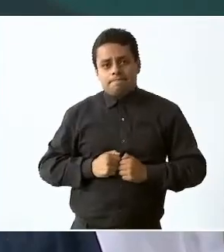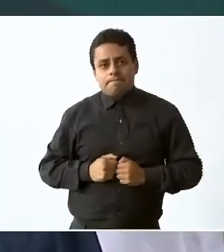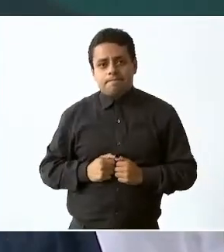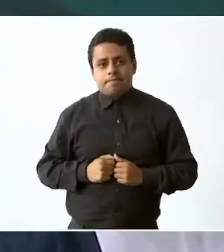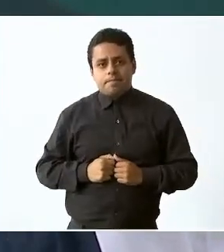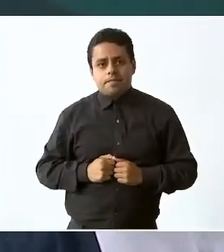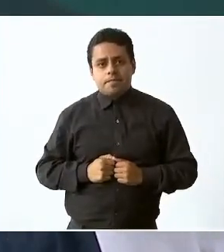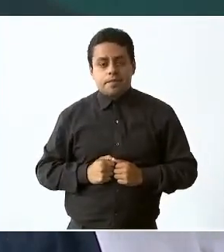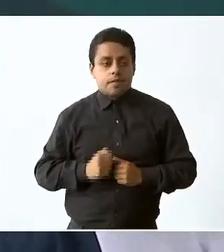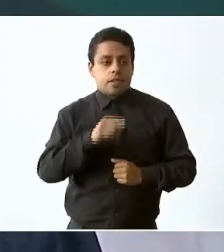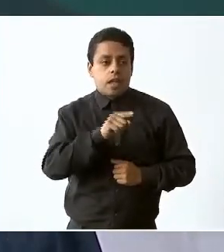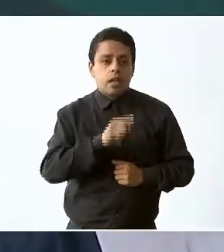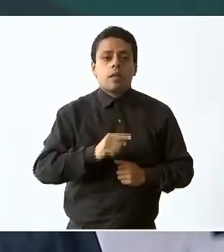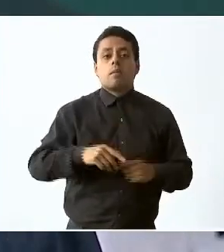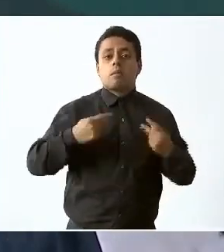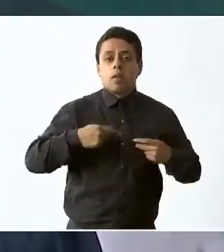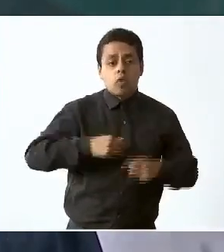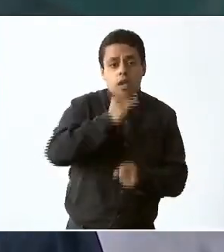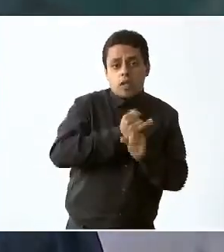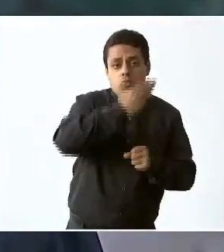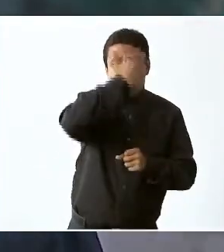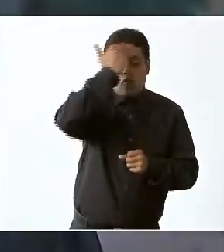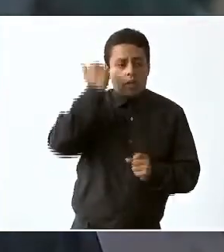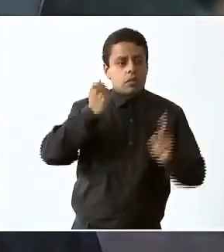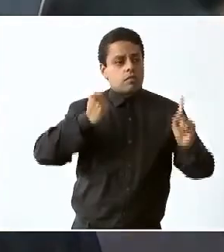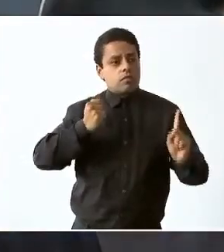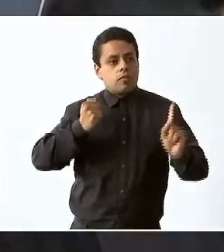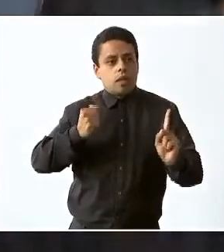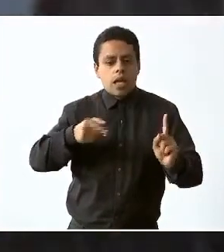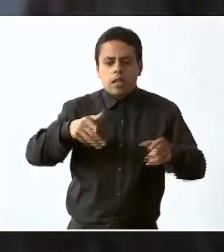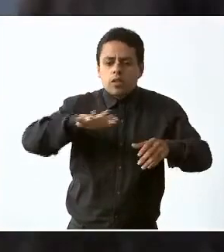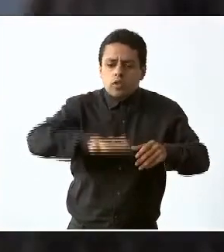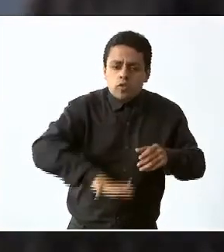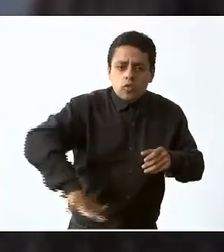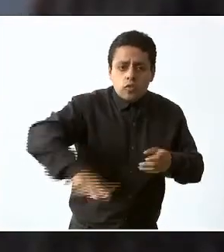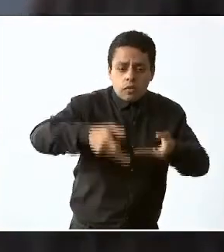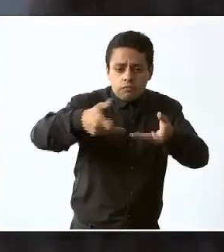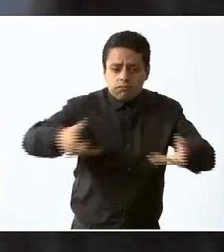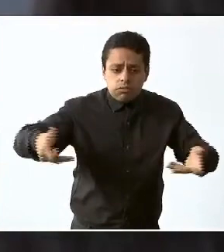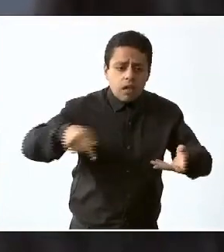la sotamosa, patria mía, en piso de metal,